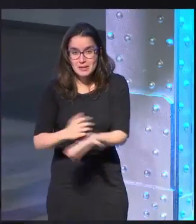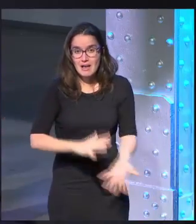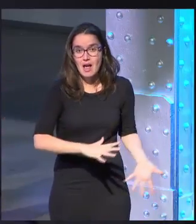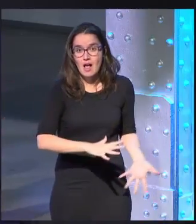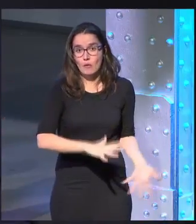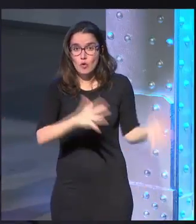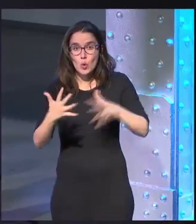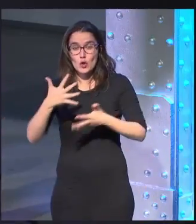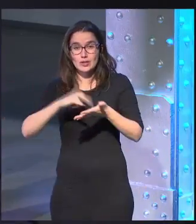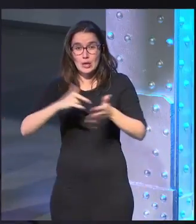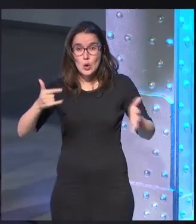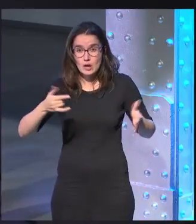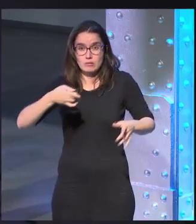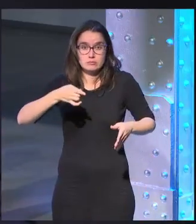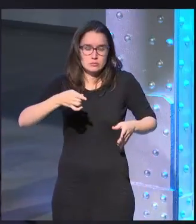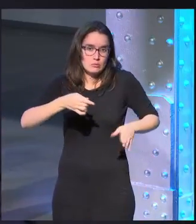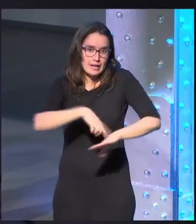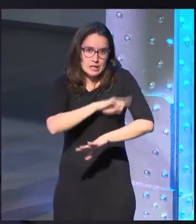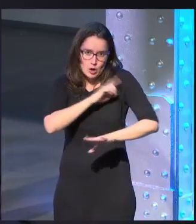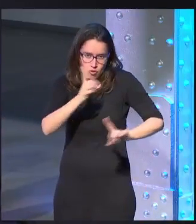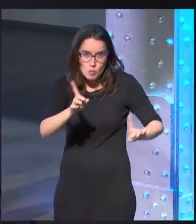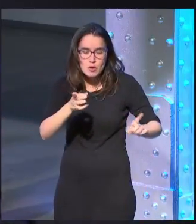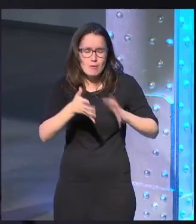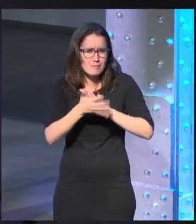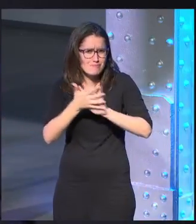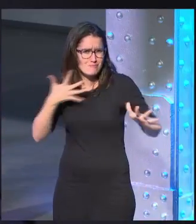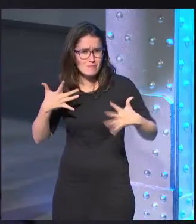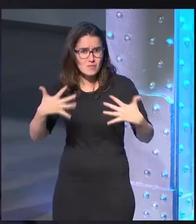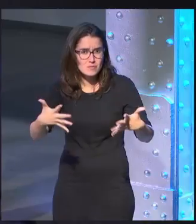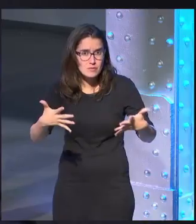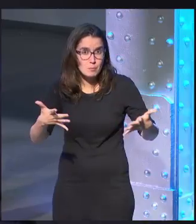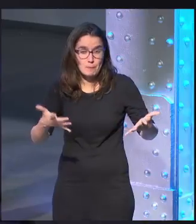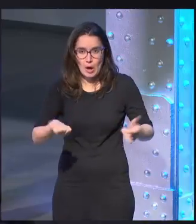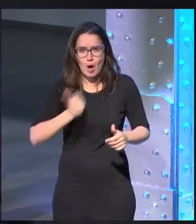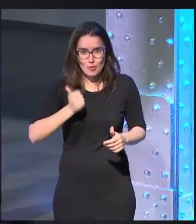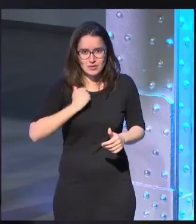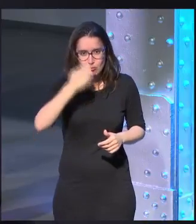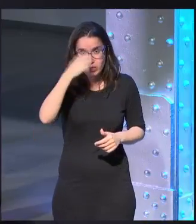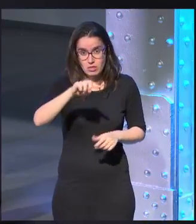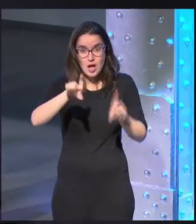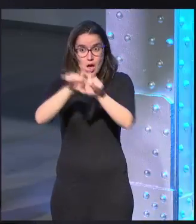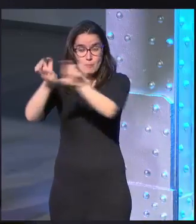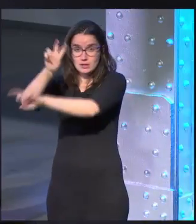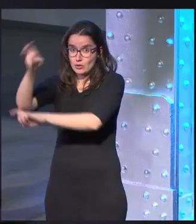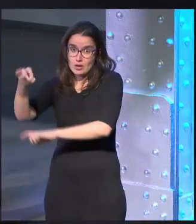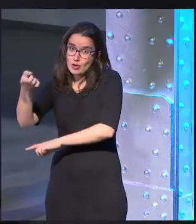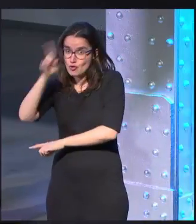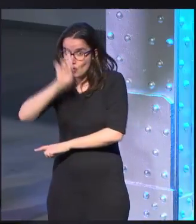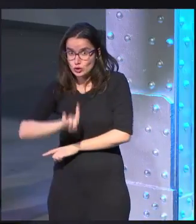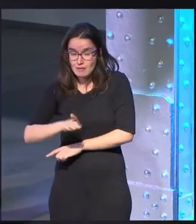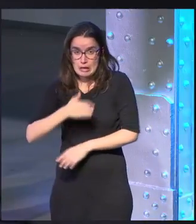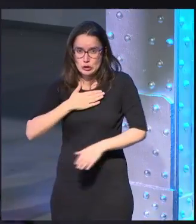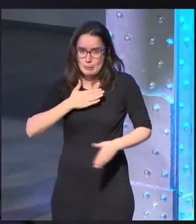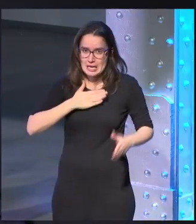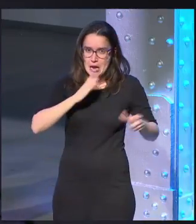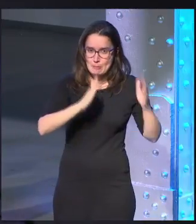tecnológica, tampoco hay que exagerar con esto, va a toda velocidad, pero la saben aprovechar. muchas empresas no saben hacerlo y los de mi